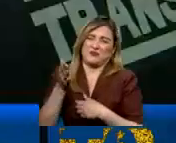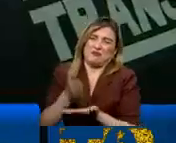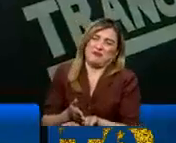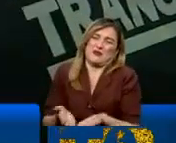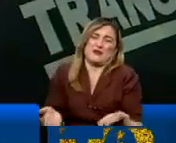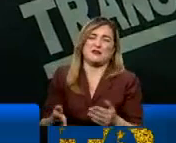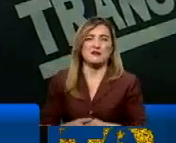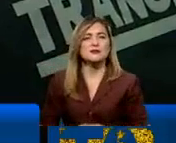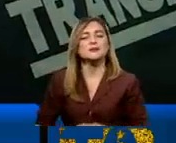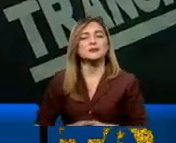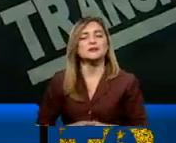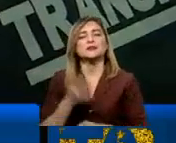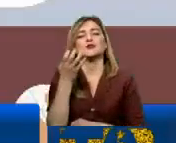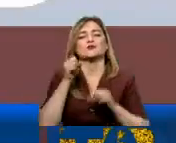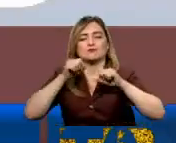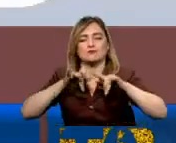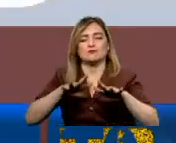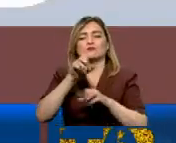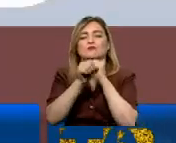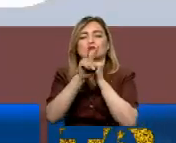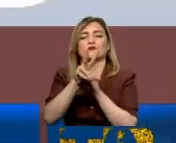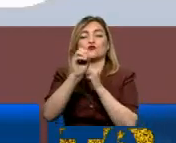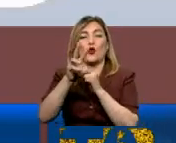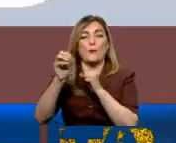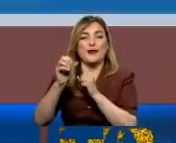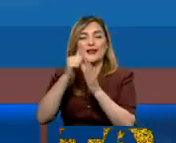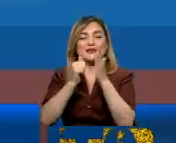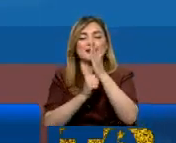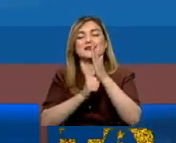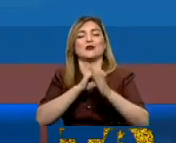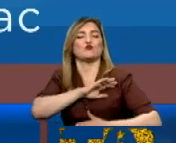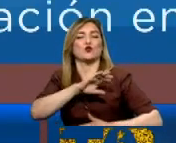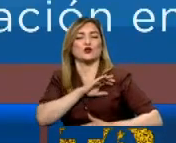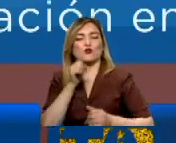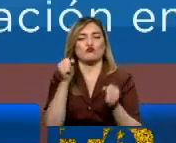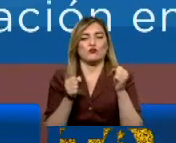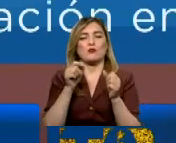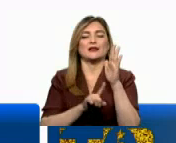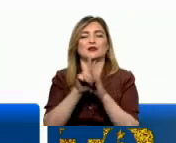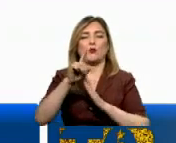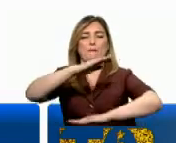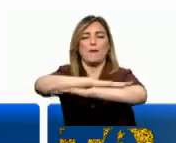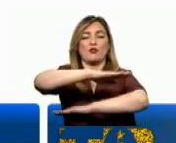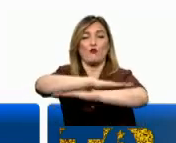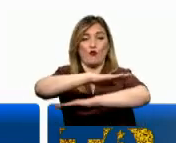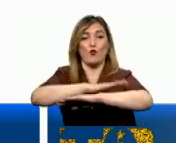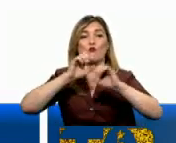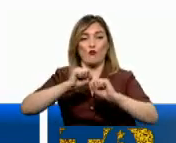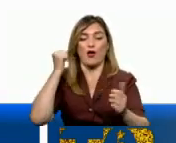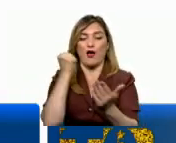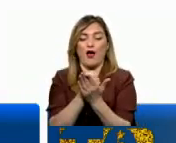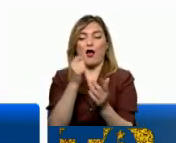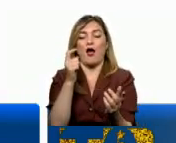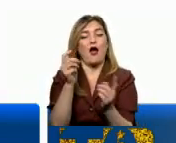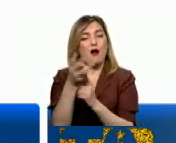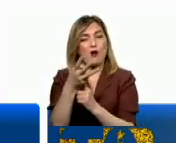del COVID-19. Desde el 14 de septiembre del 2020, la Agencia Metropolitana de Tránsito desarrolló una plataforma para que la